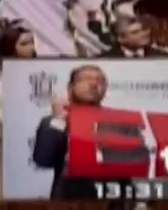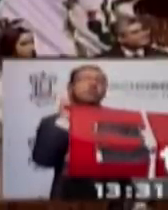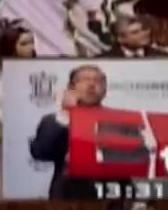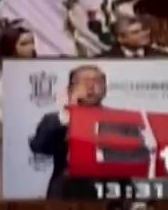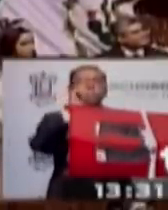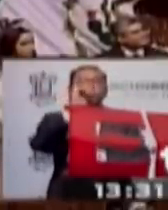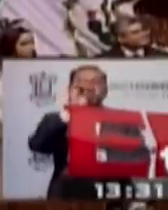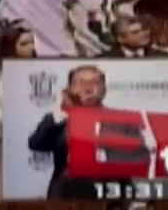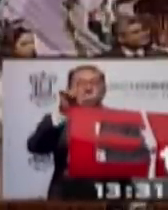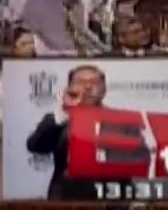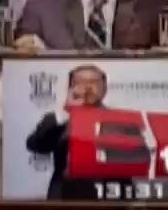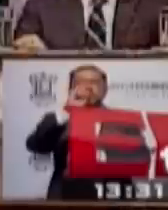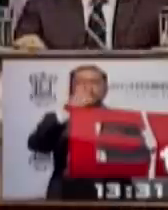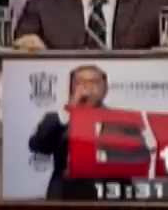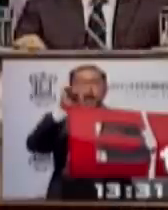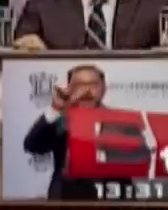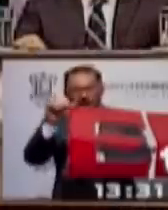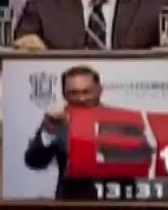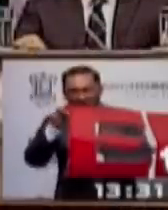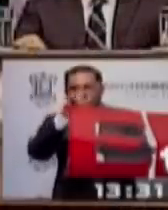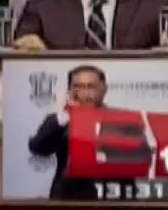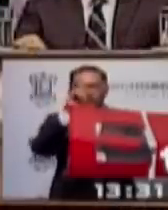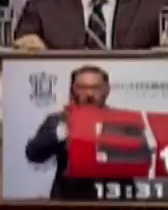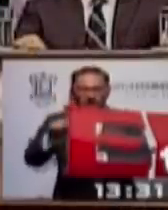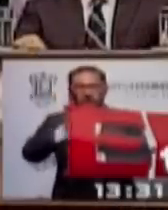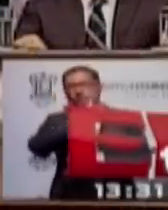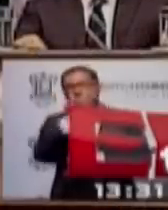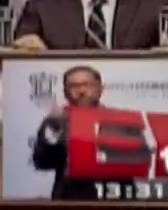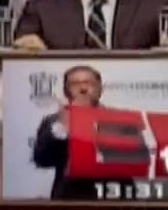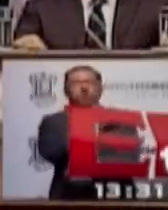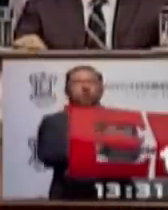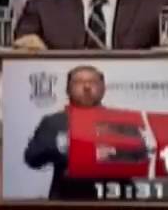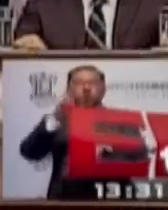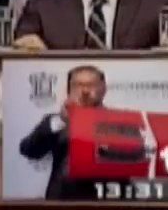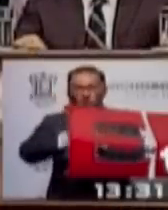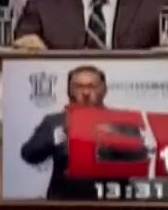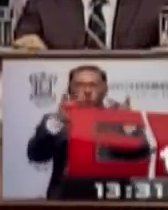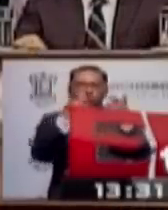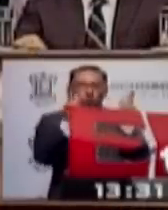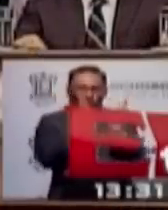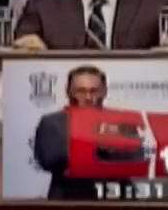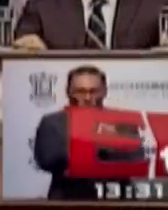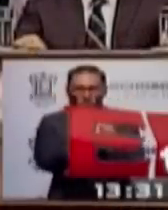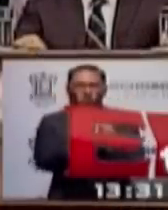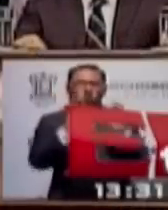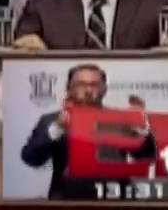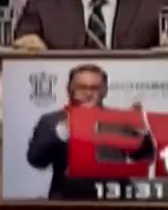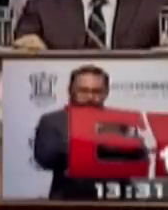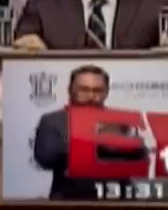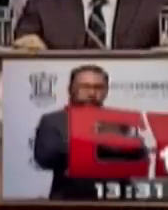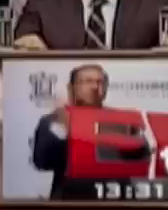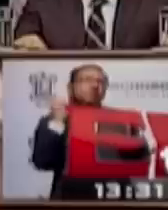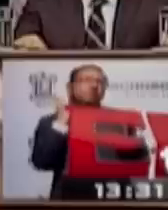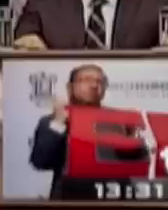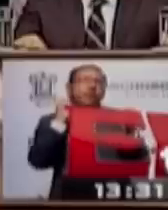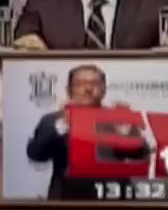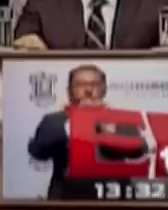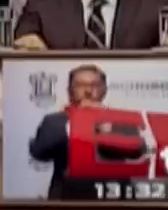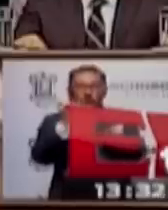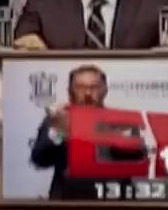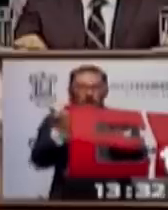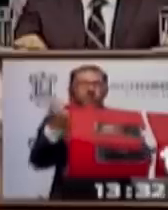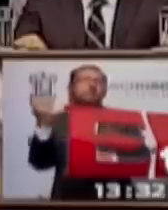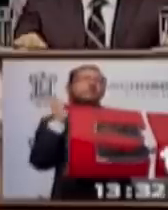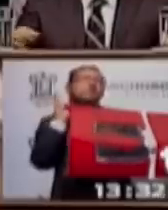Cigala Páez, al coordinador del grupo parlamentario del PAN,